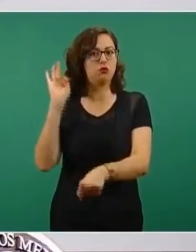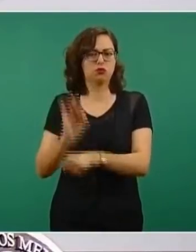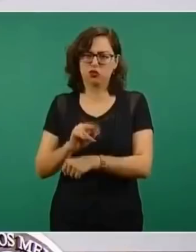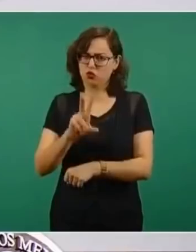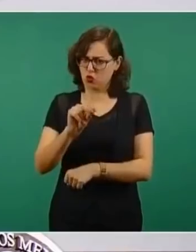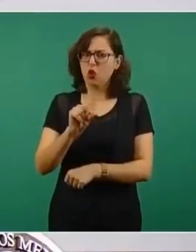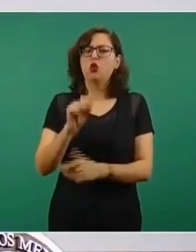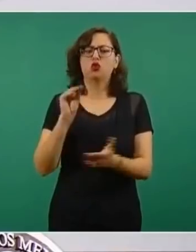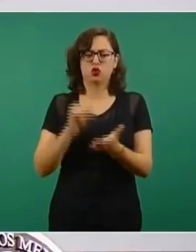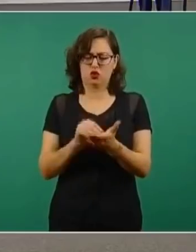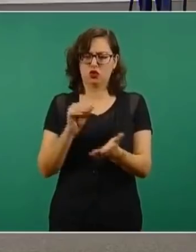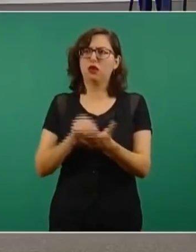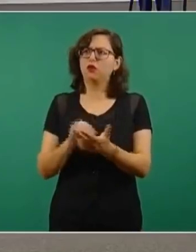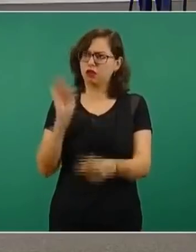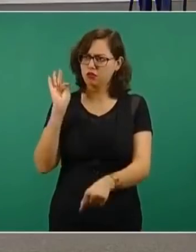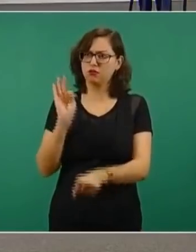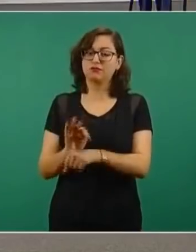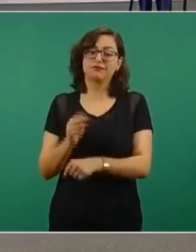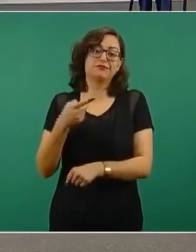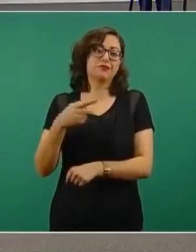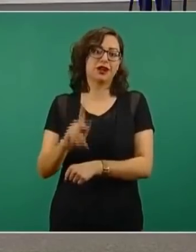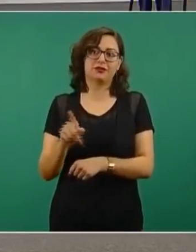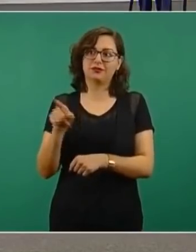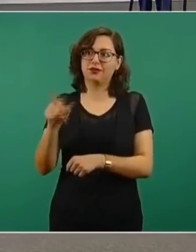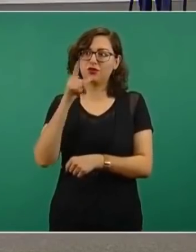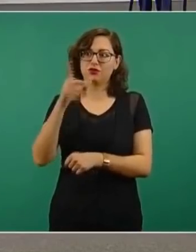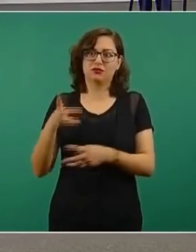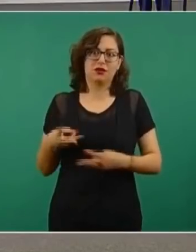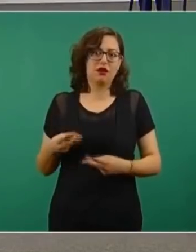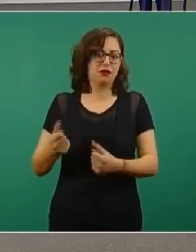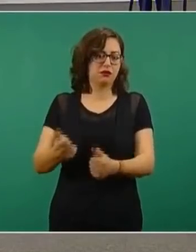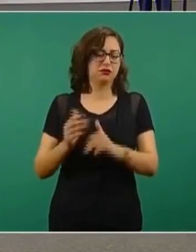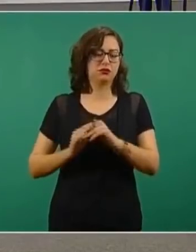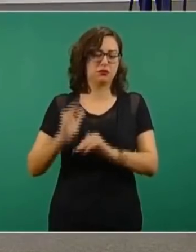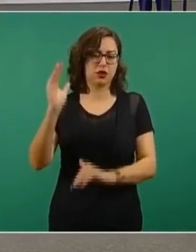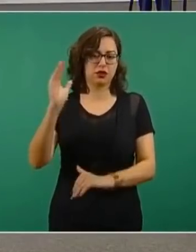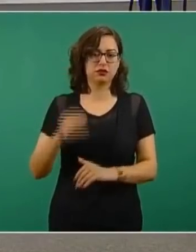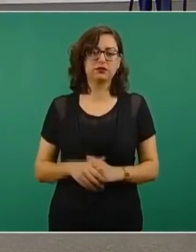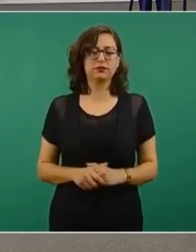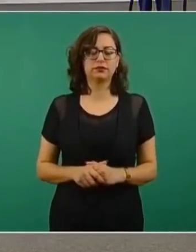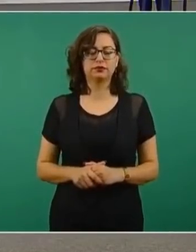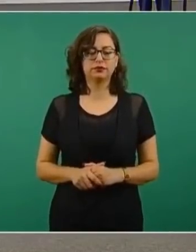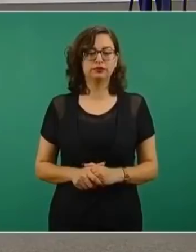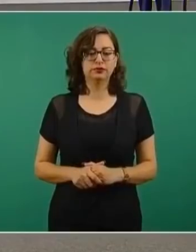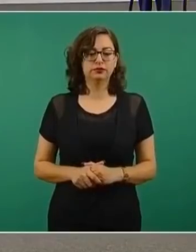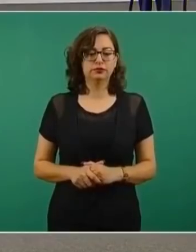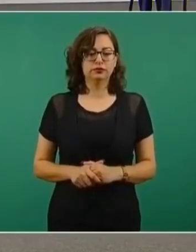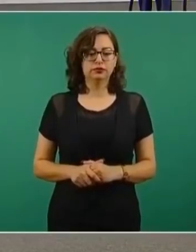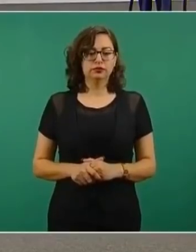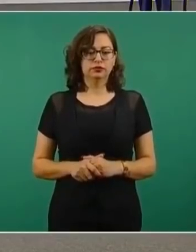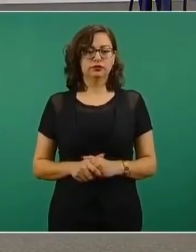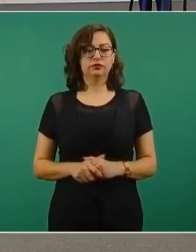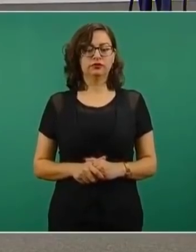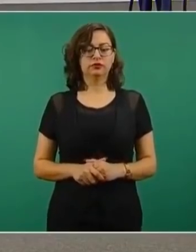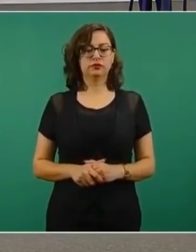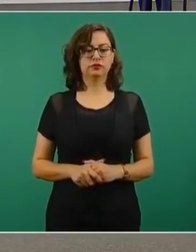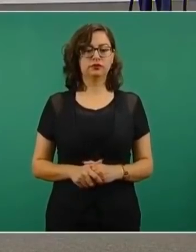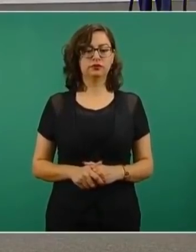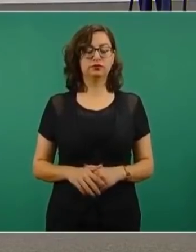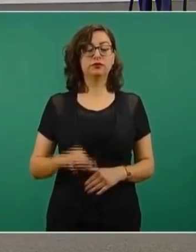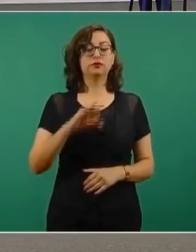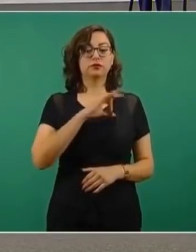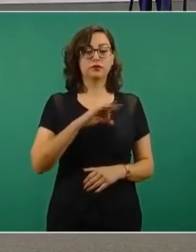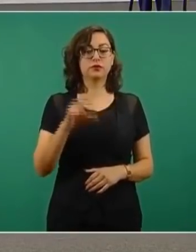ellos registrados. Aquí podemos ver en este año cómo